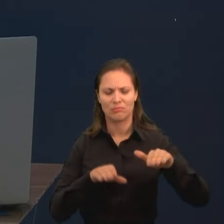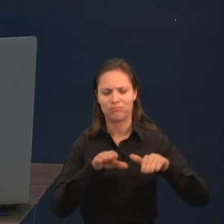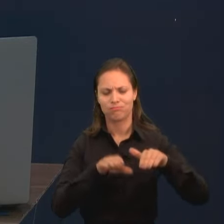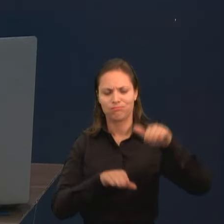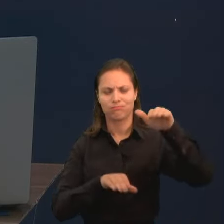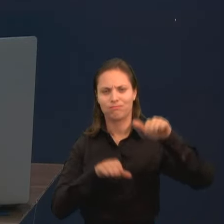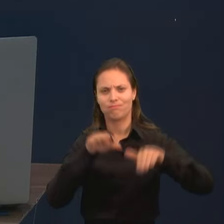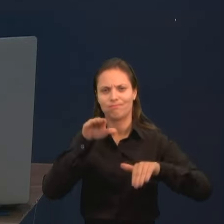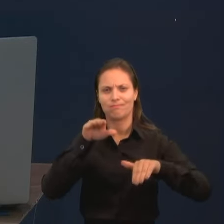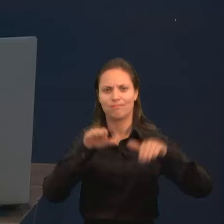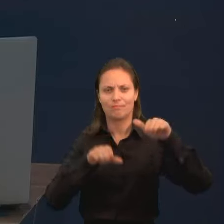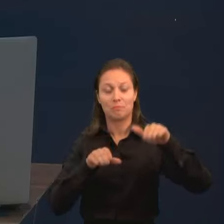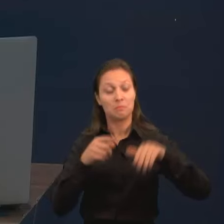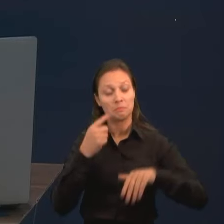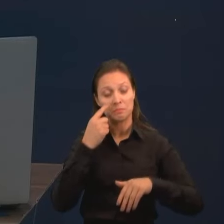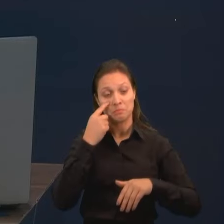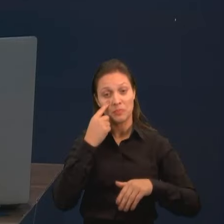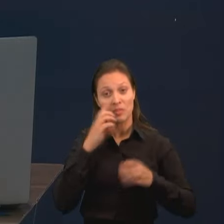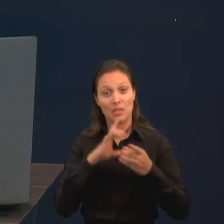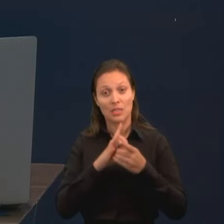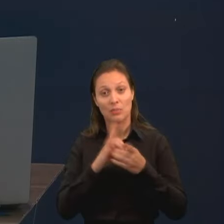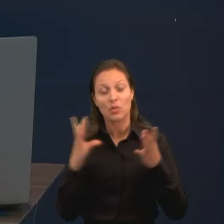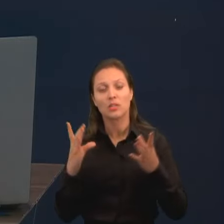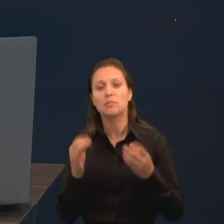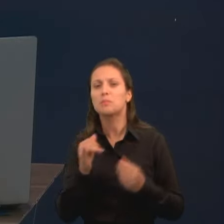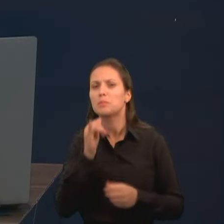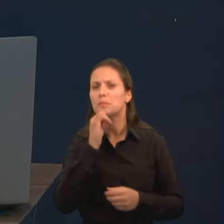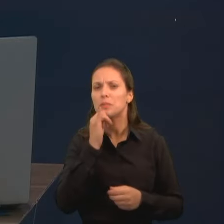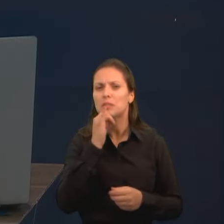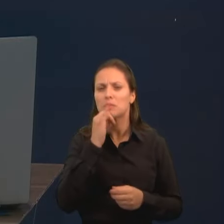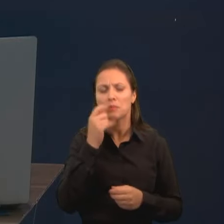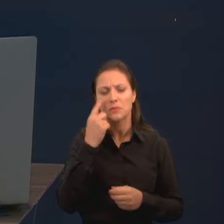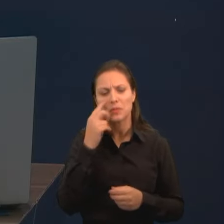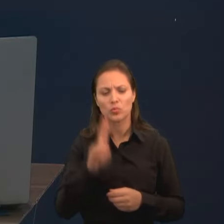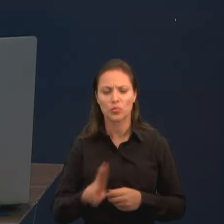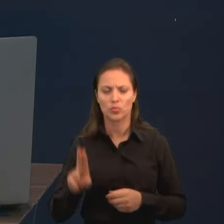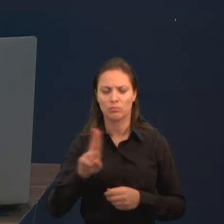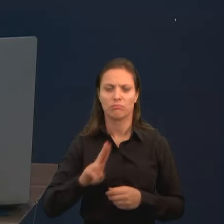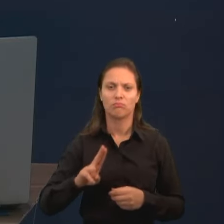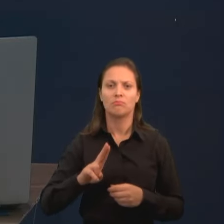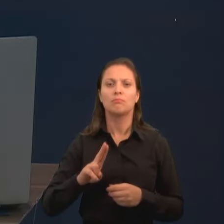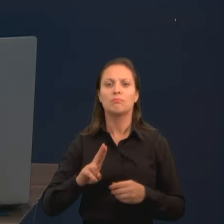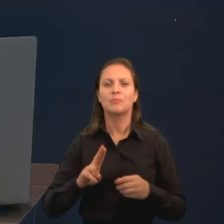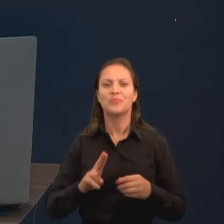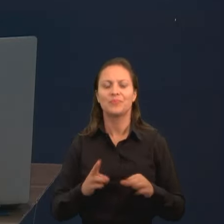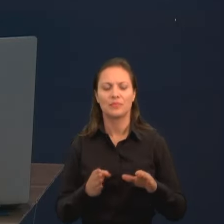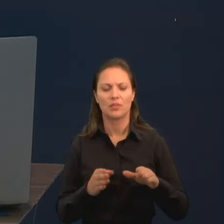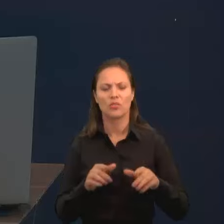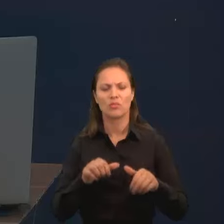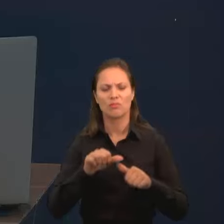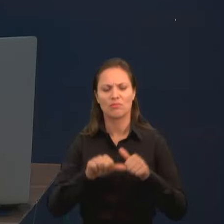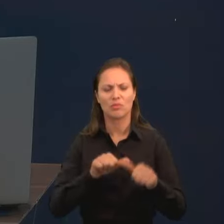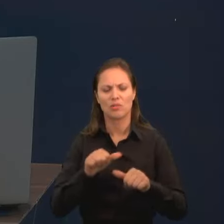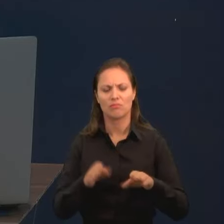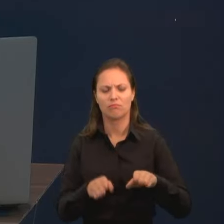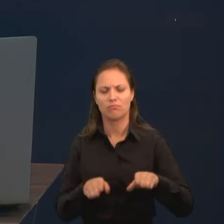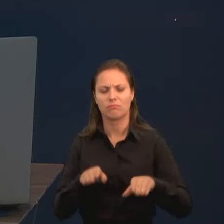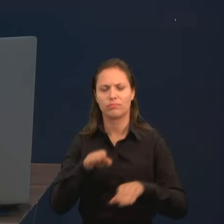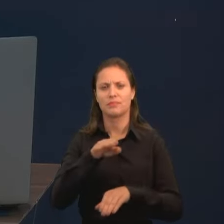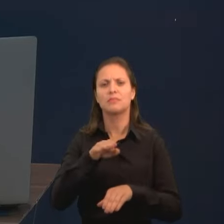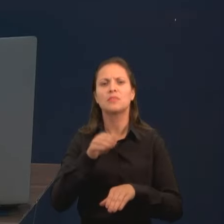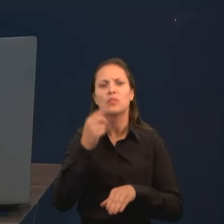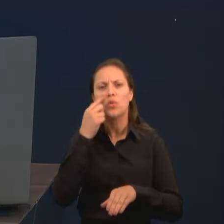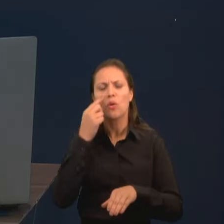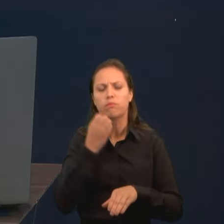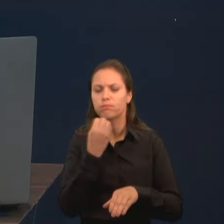que compite con las informaciones del punto de vista democrático, tienen alguna utilidad y se invierte. Y